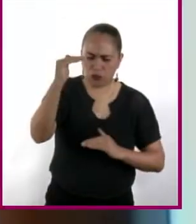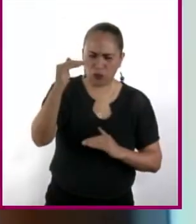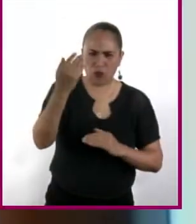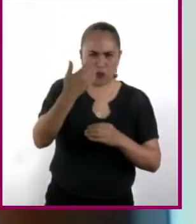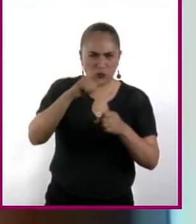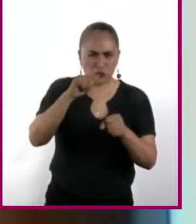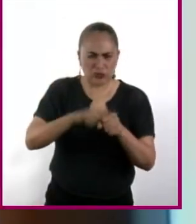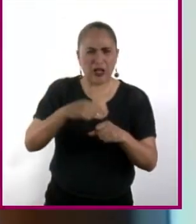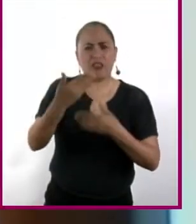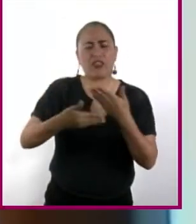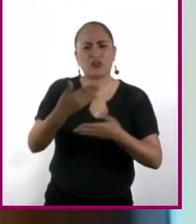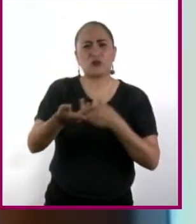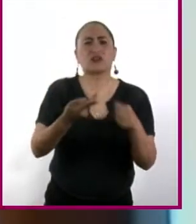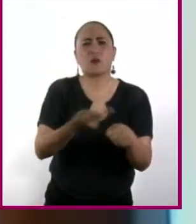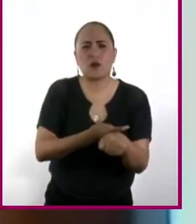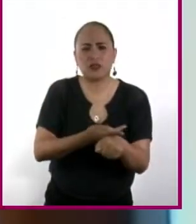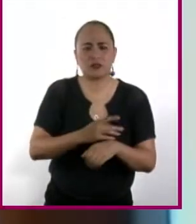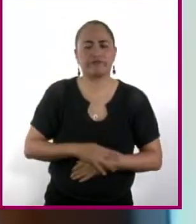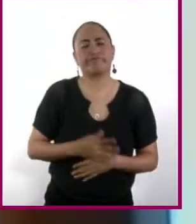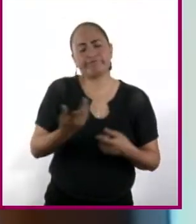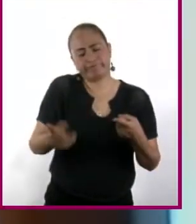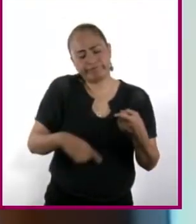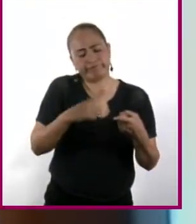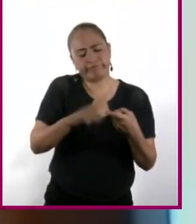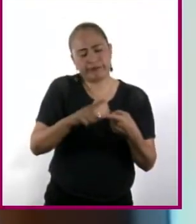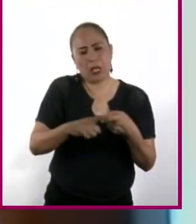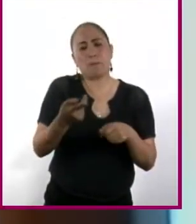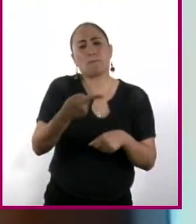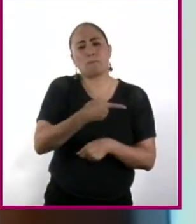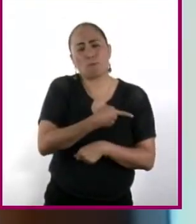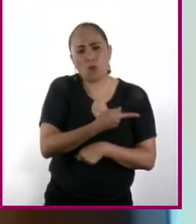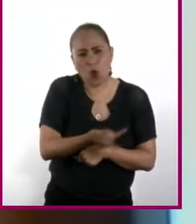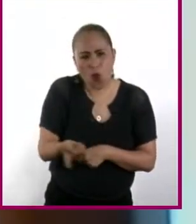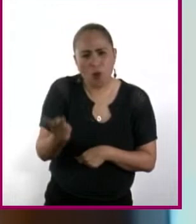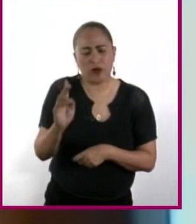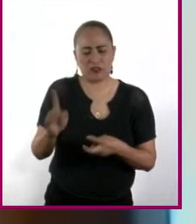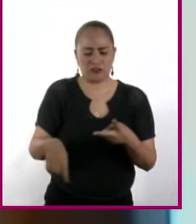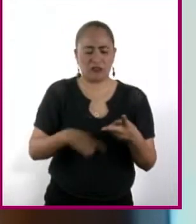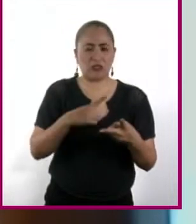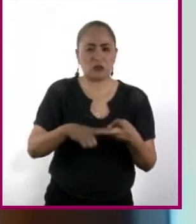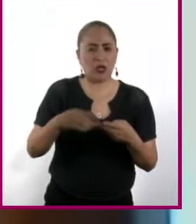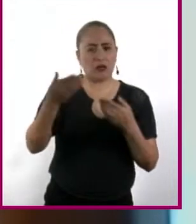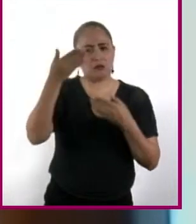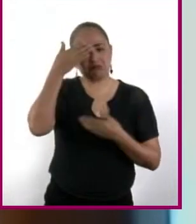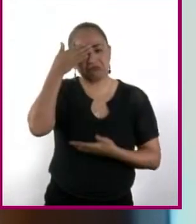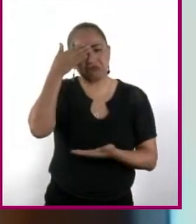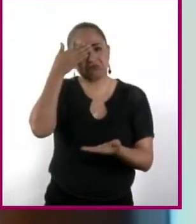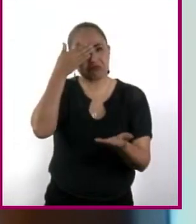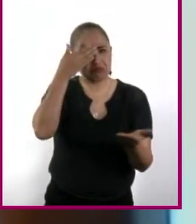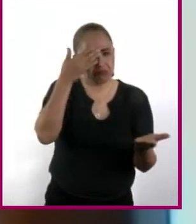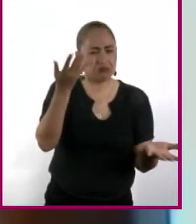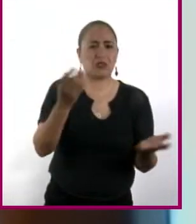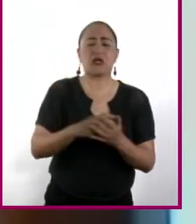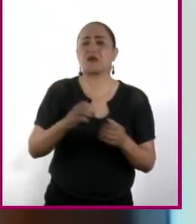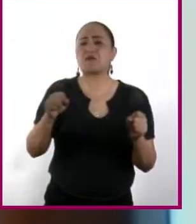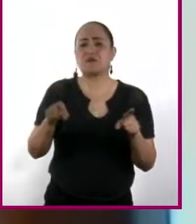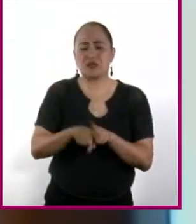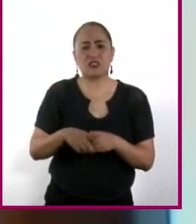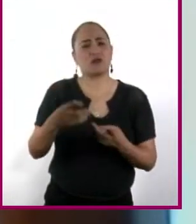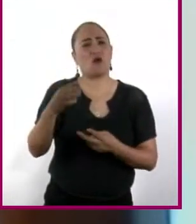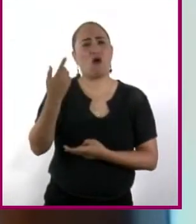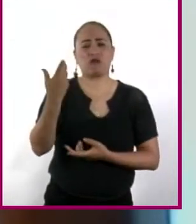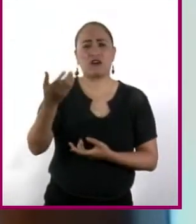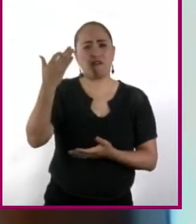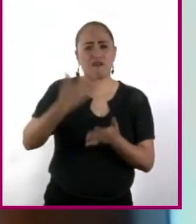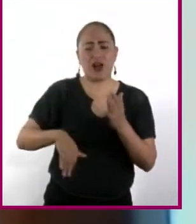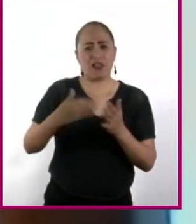obviamente la primera es pobreza. La otra es miseria mental y de educación, porque